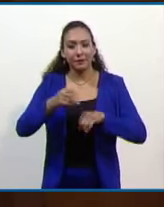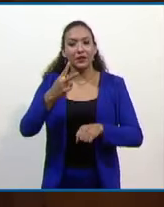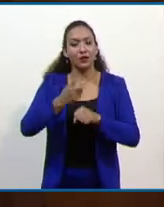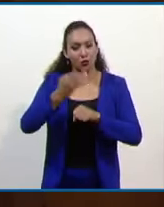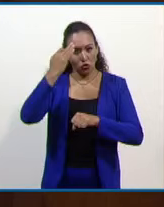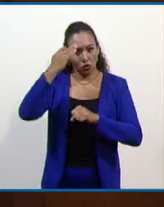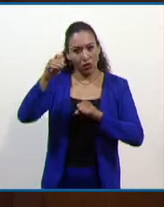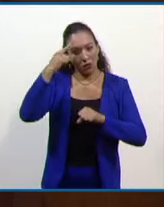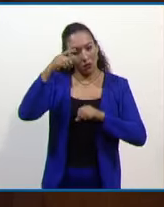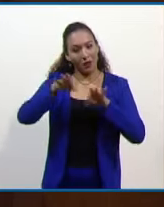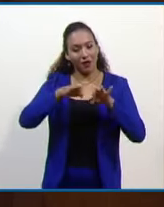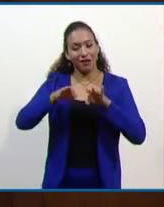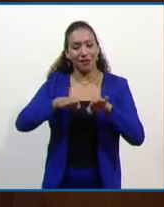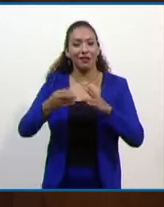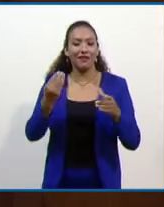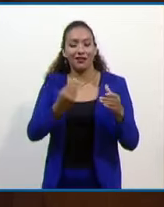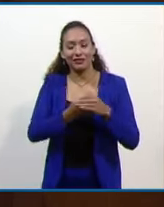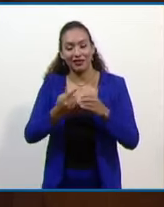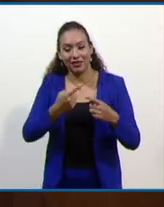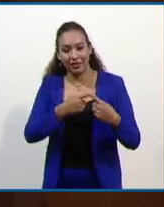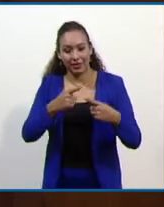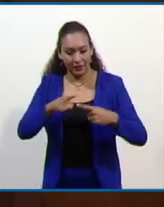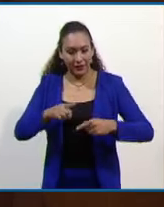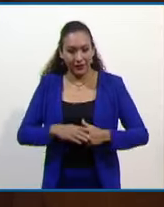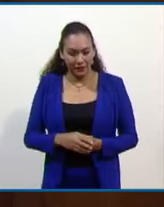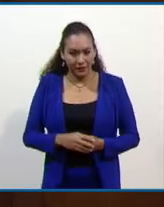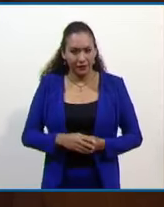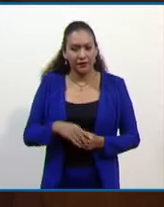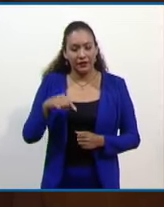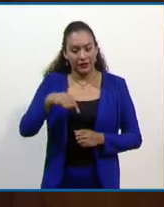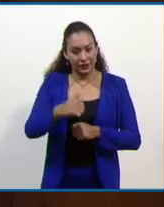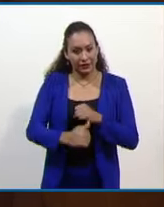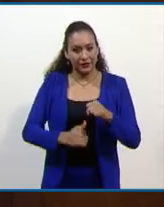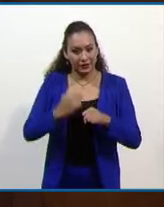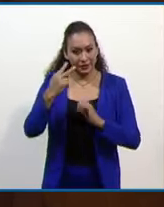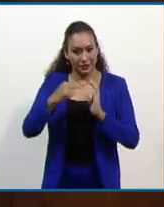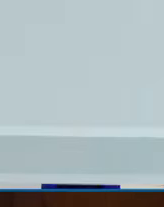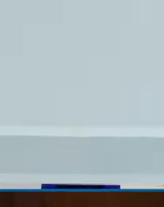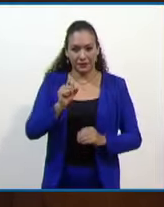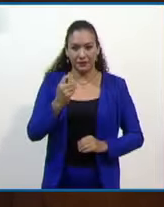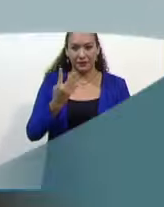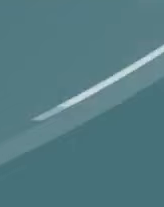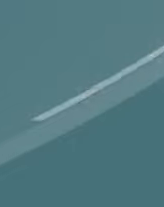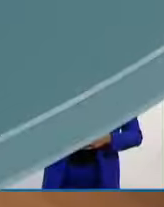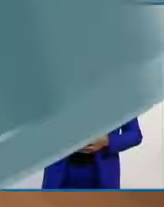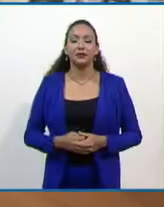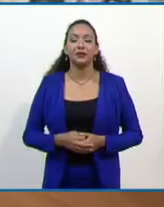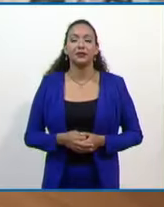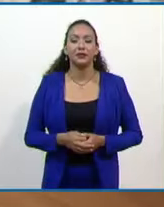segundo periodo de sesiones correspondiente al año en curso.